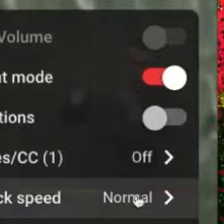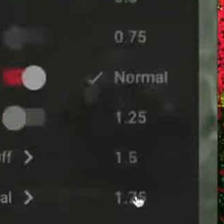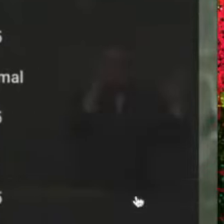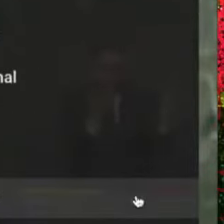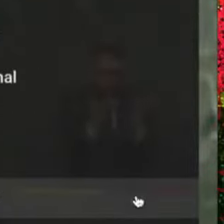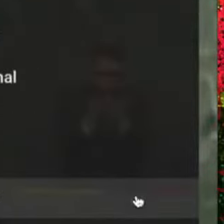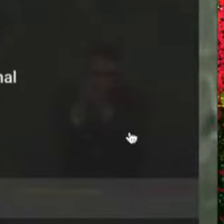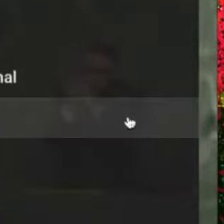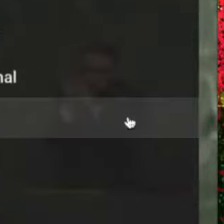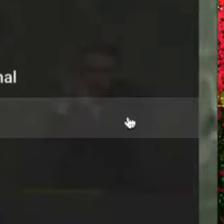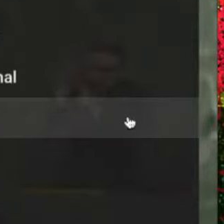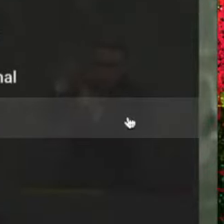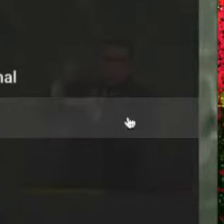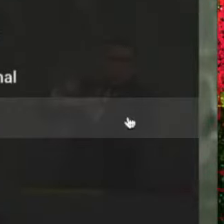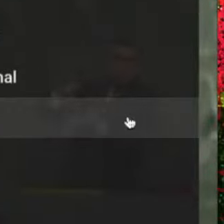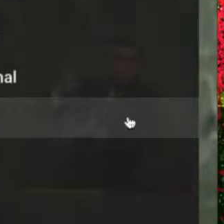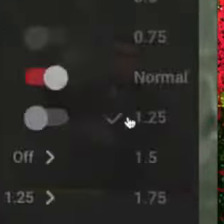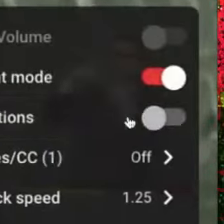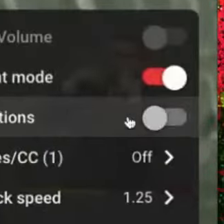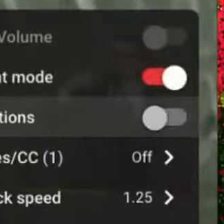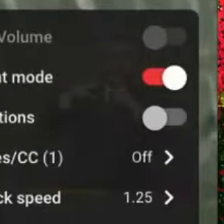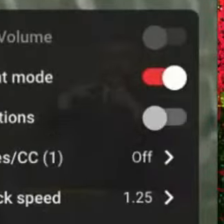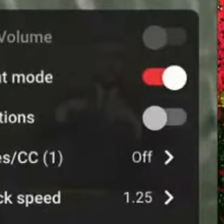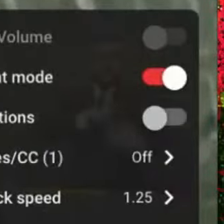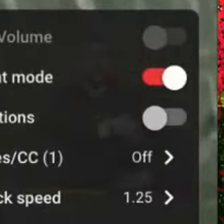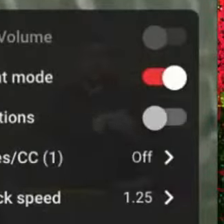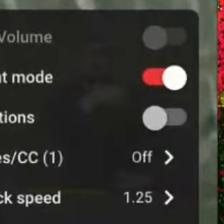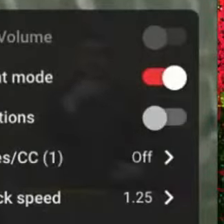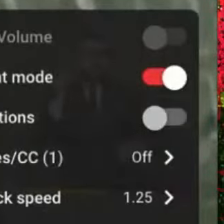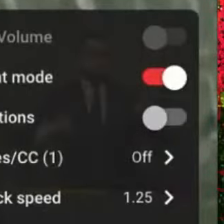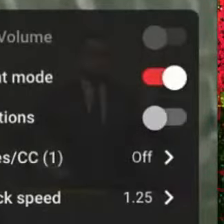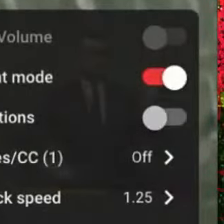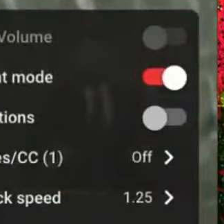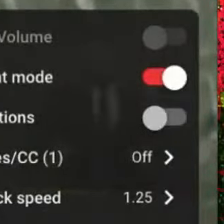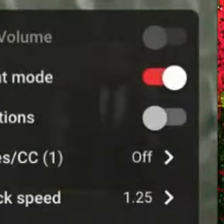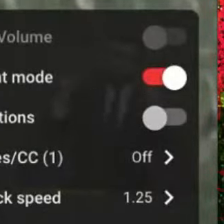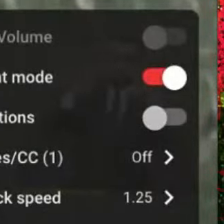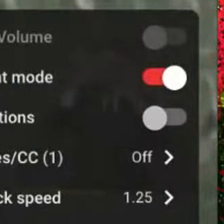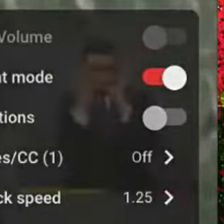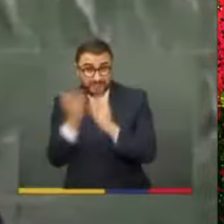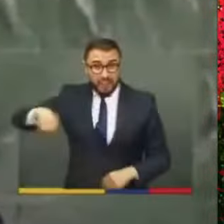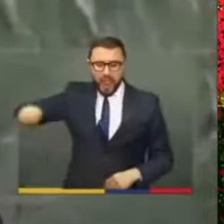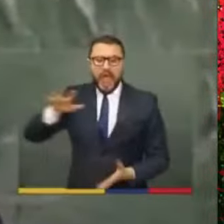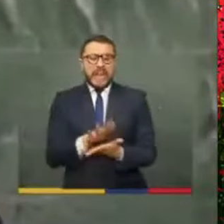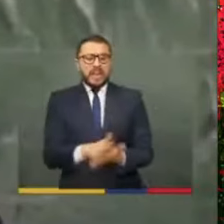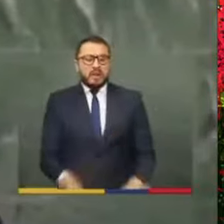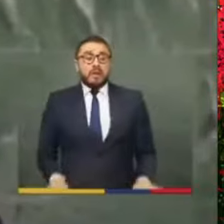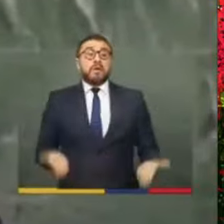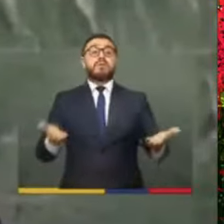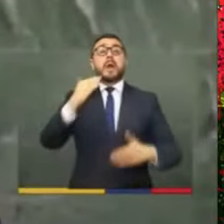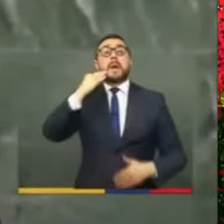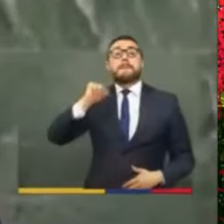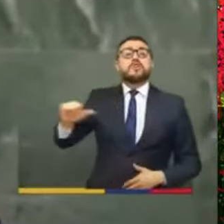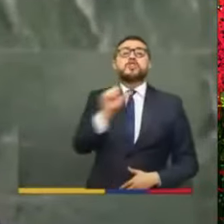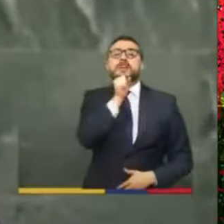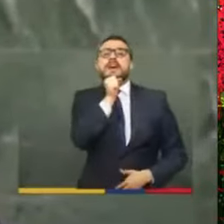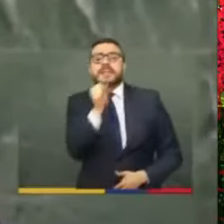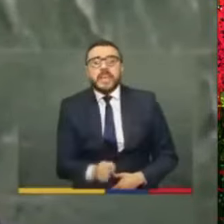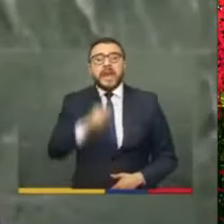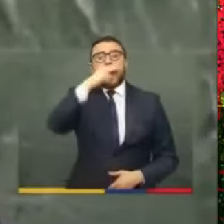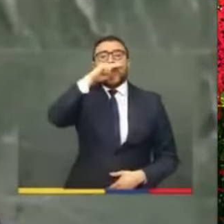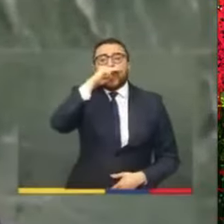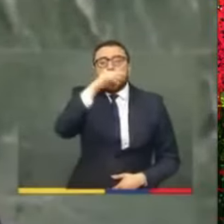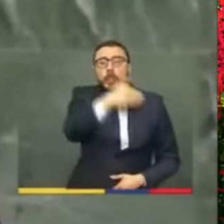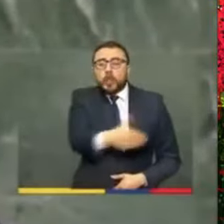la poderosa oligarquía global, es la que permite que se tiren bombas a las mujeres, ancianos y